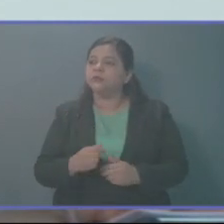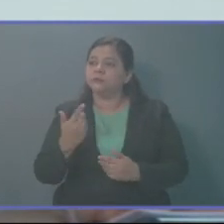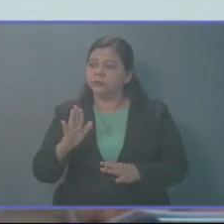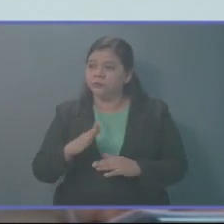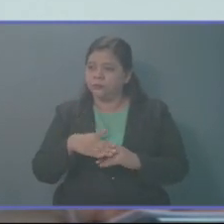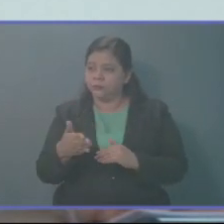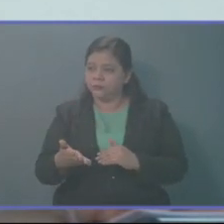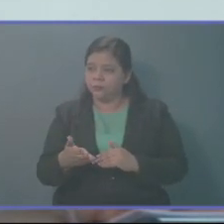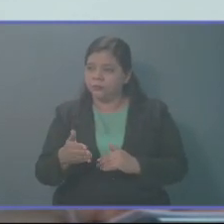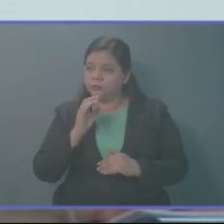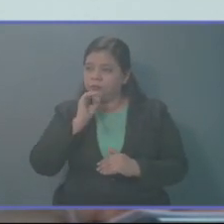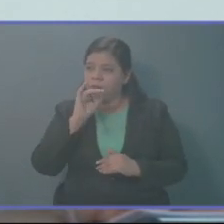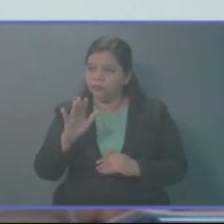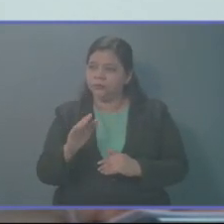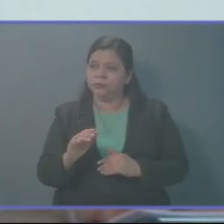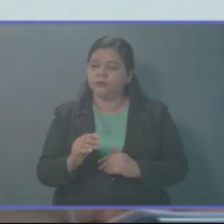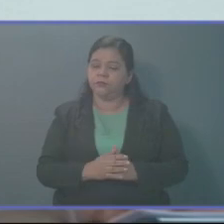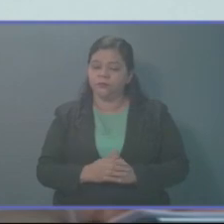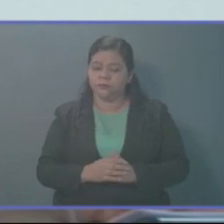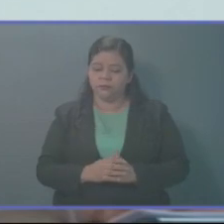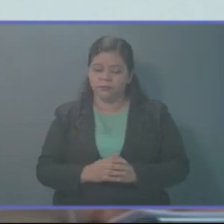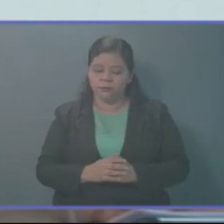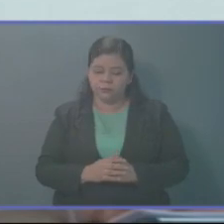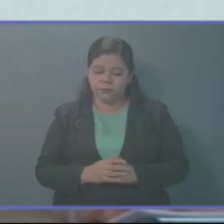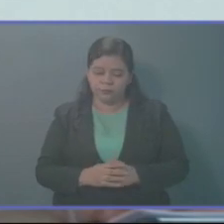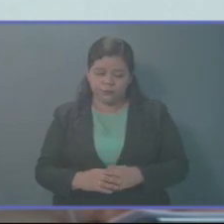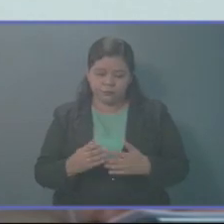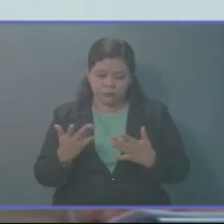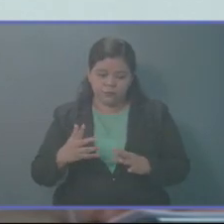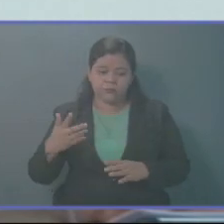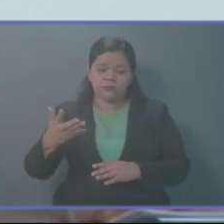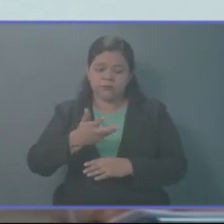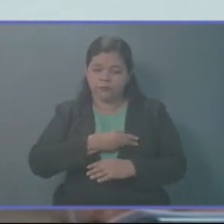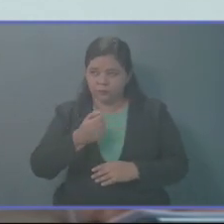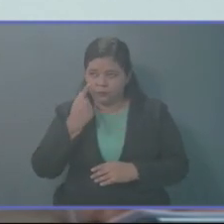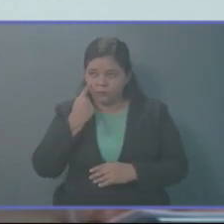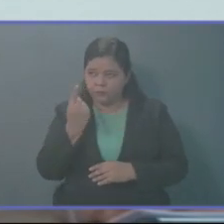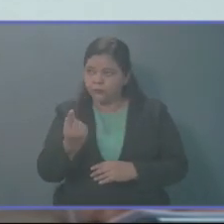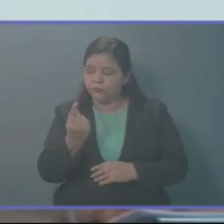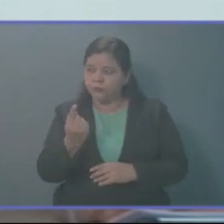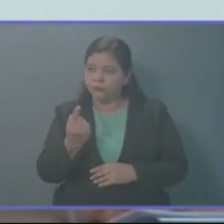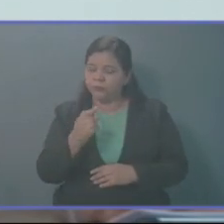palabra, ¿verdad? Es lo que hoy todos hemos visto,